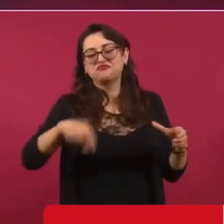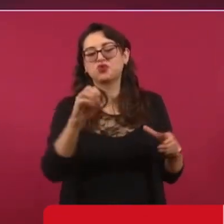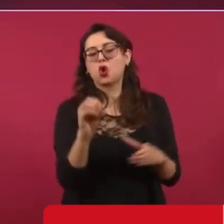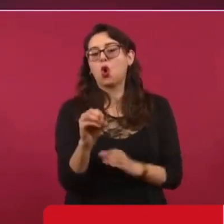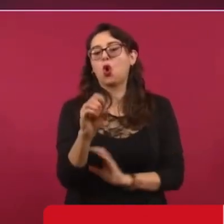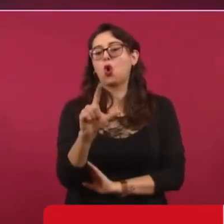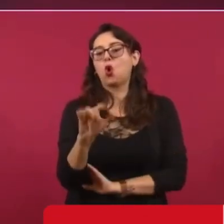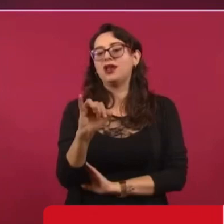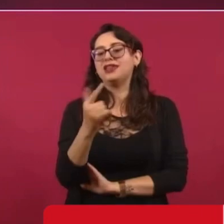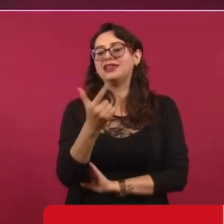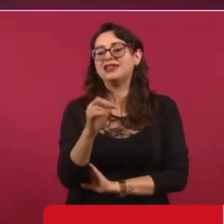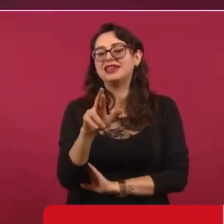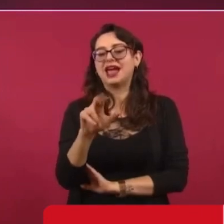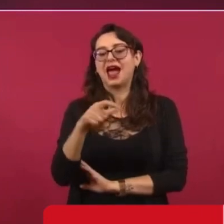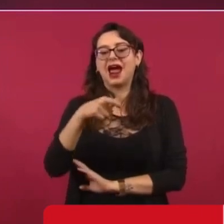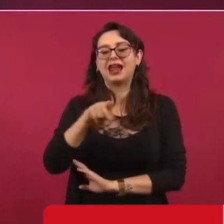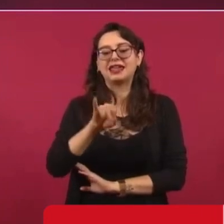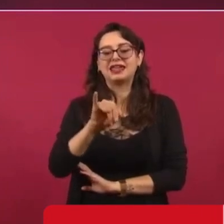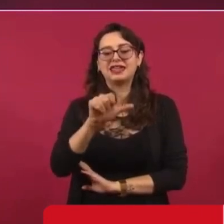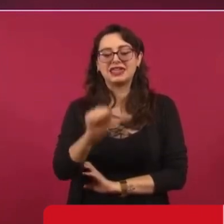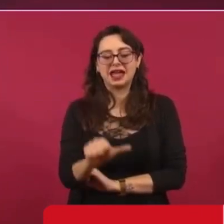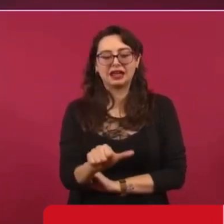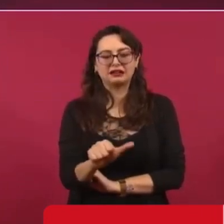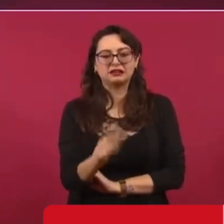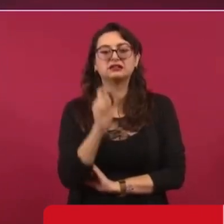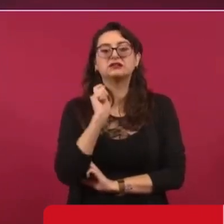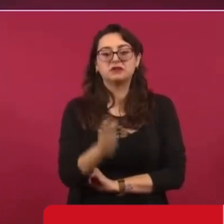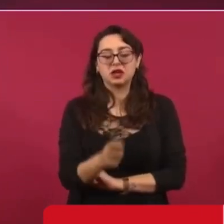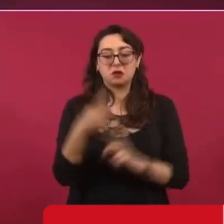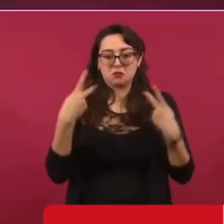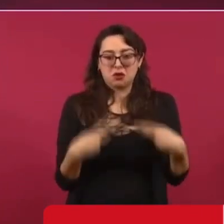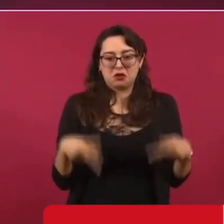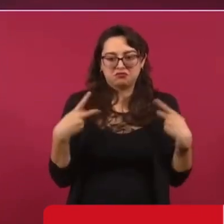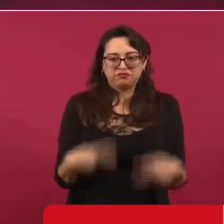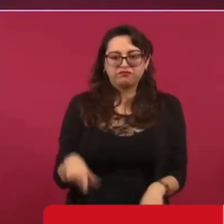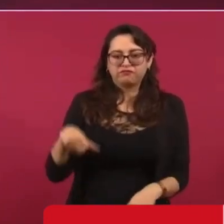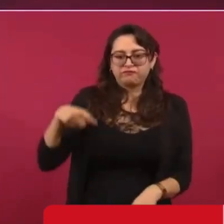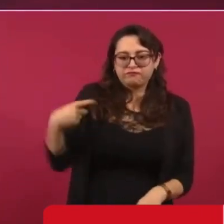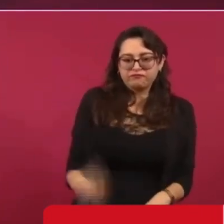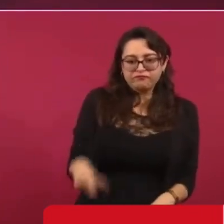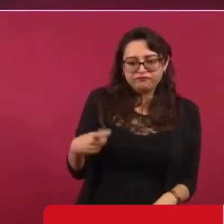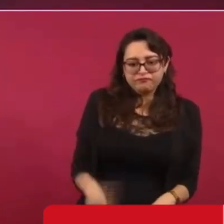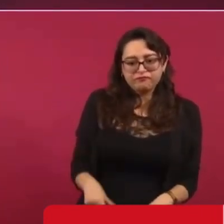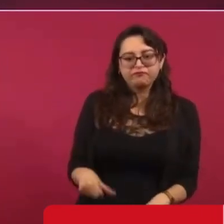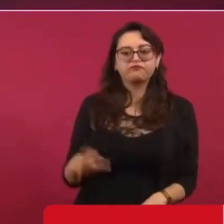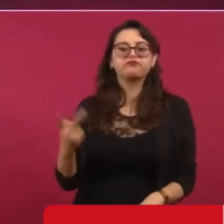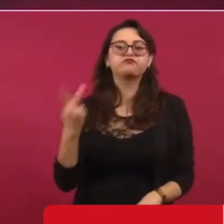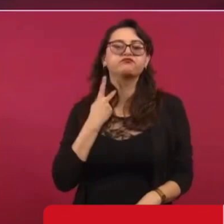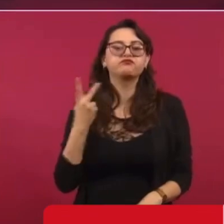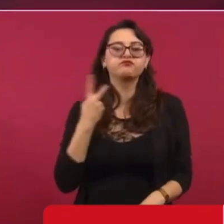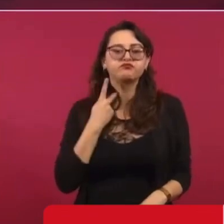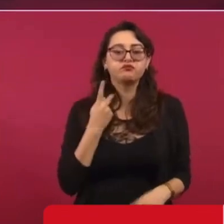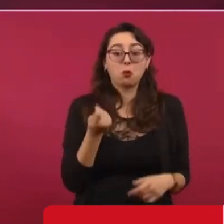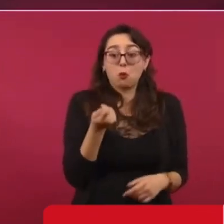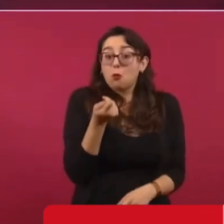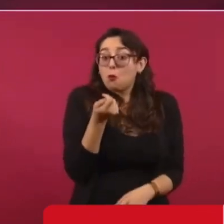es el gobierno de los ricos, el gobierno de la